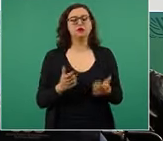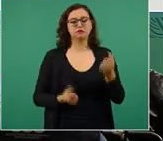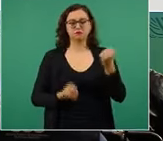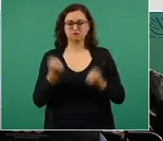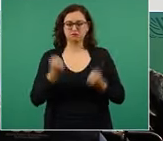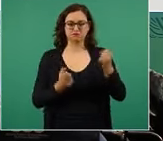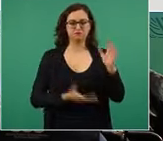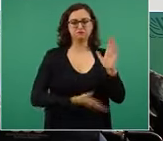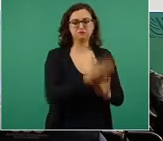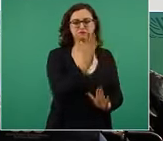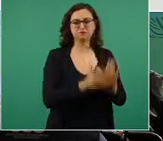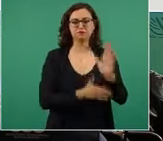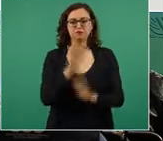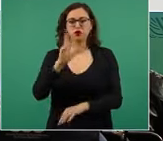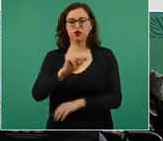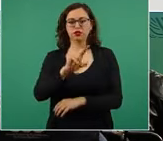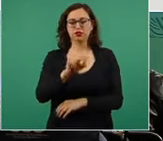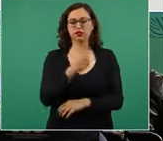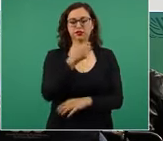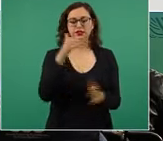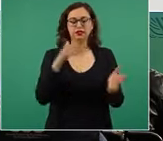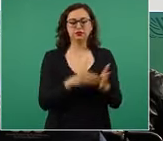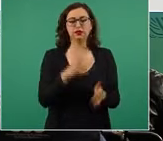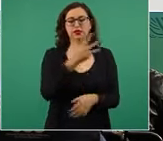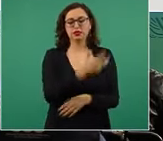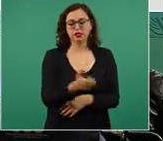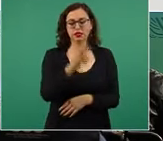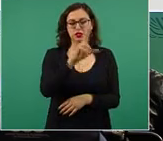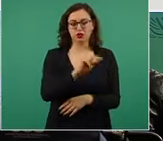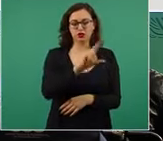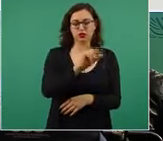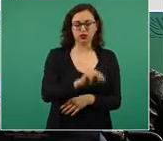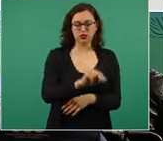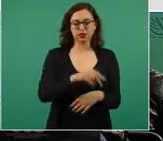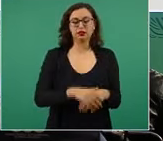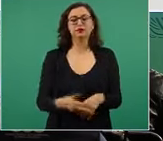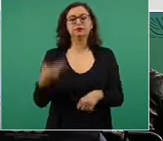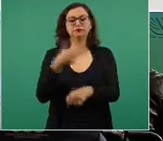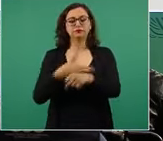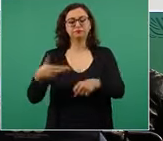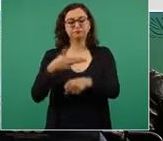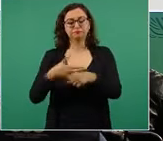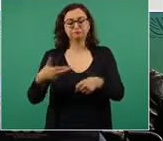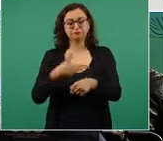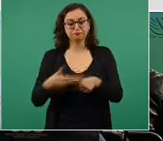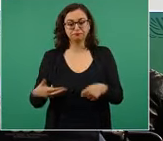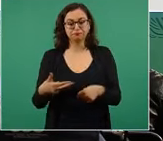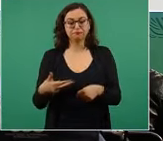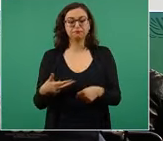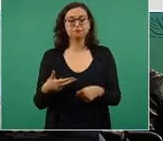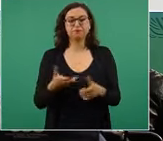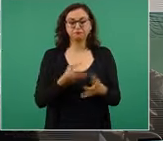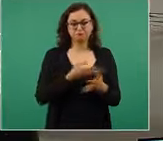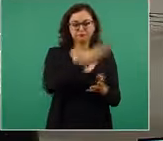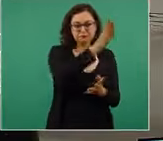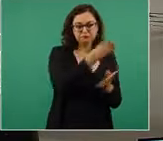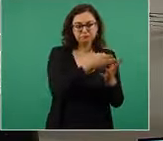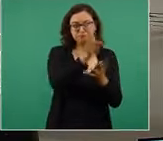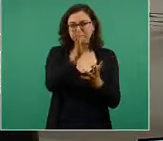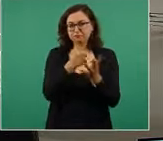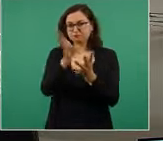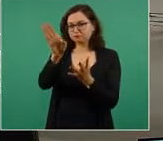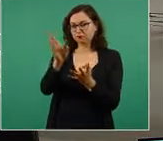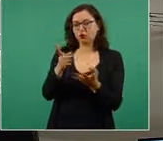terrestre, 86.580. Se organizaron desde las rutas,